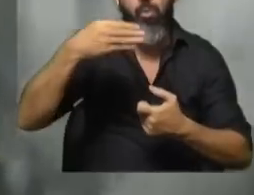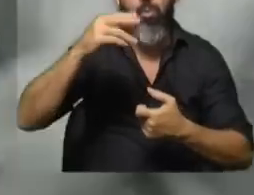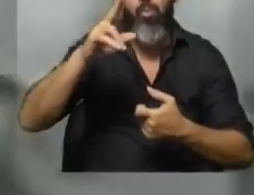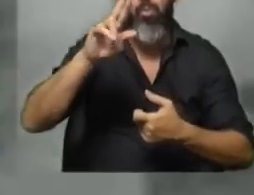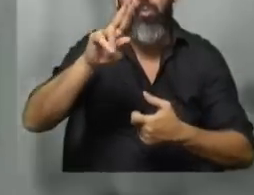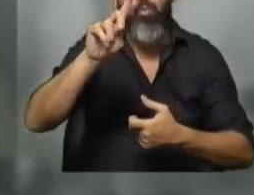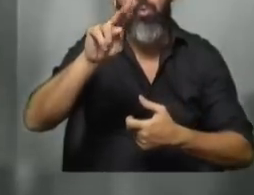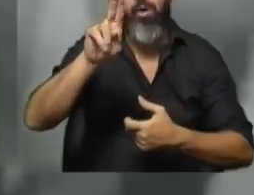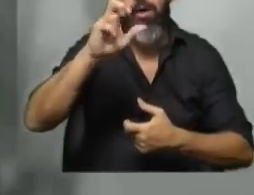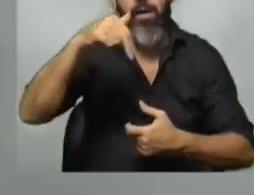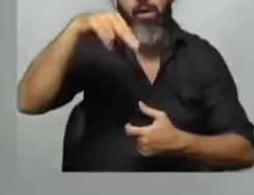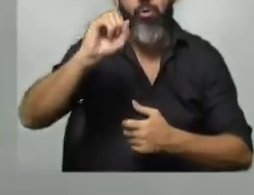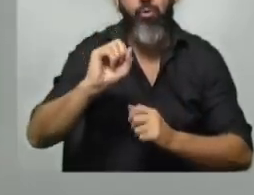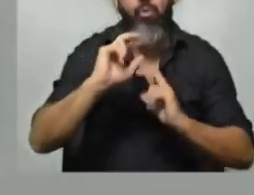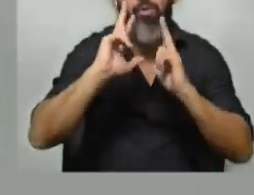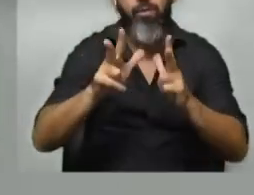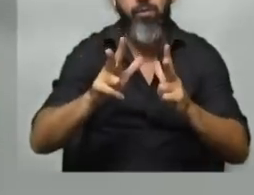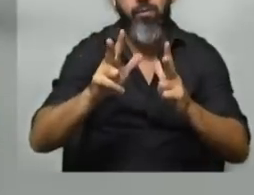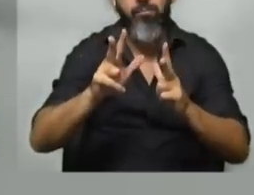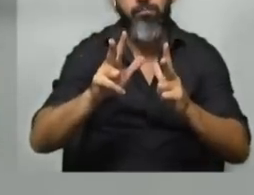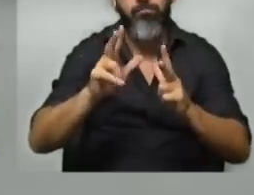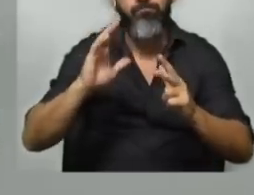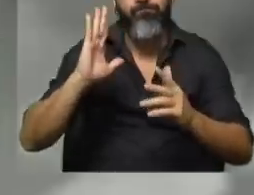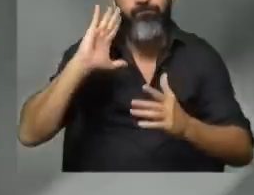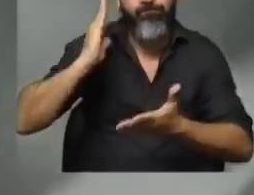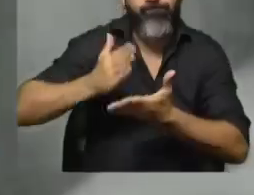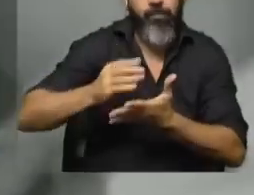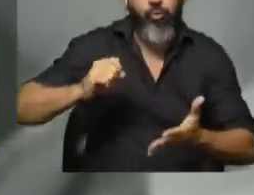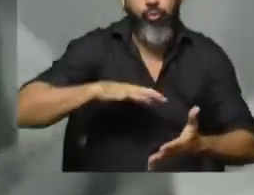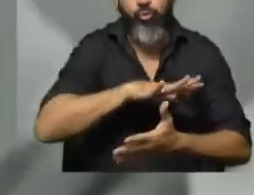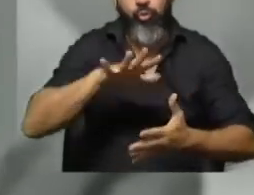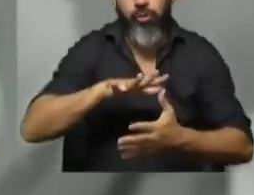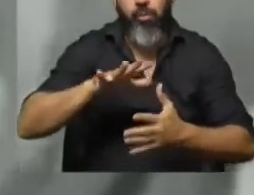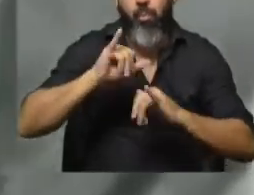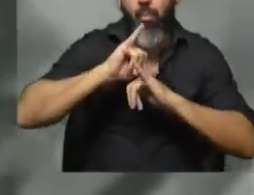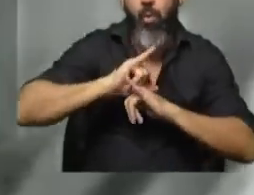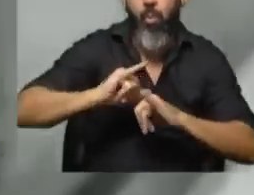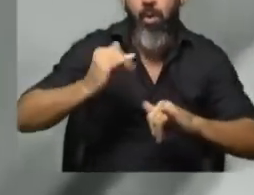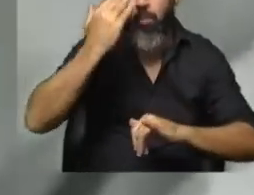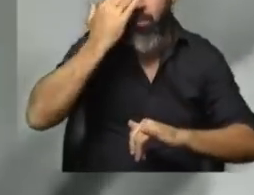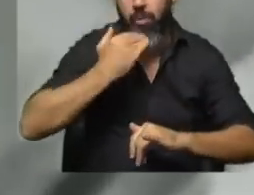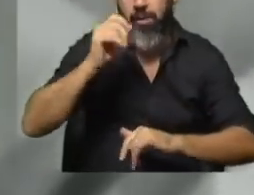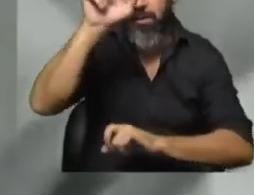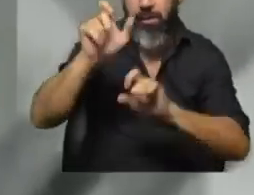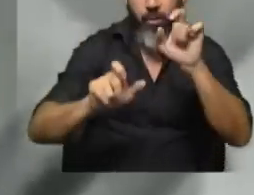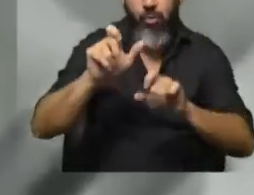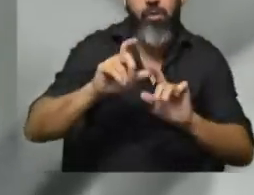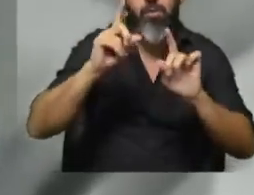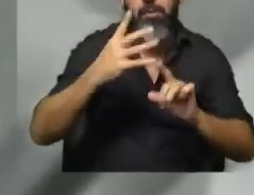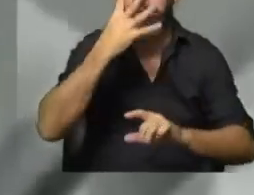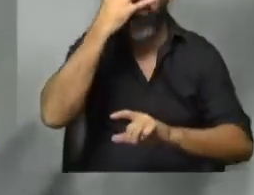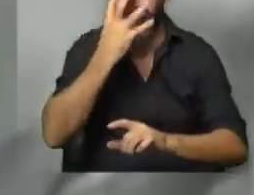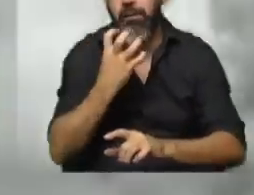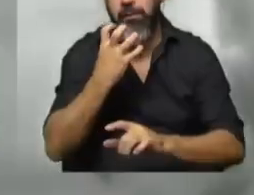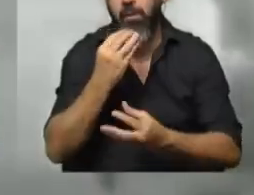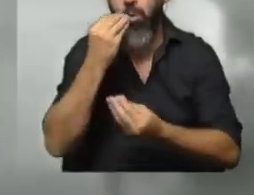en este sentido aseguran sentir cierta condena social promovida por los terroristas inescrupulosos y también tristeza